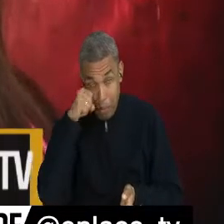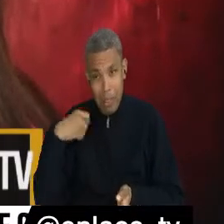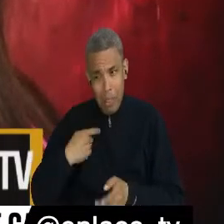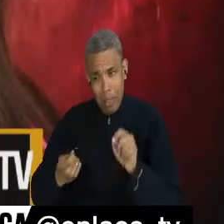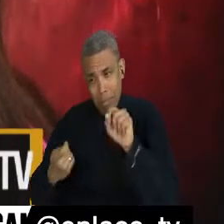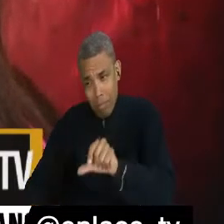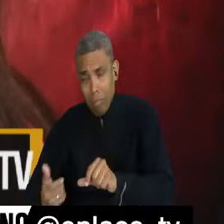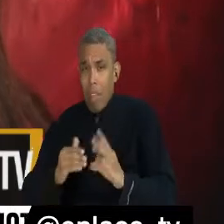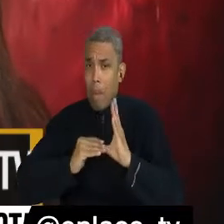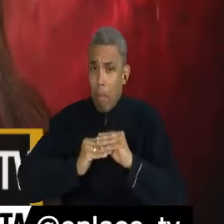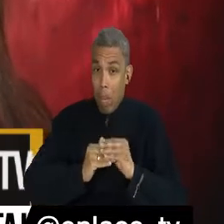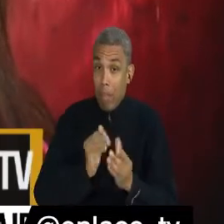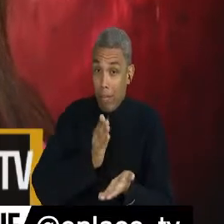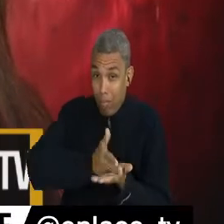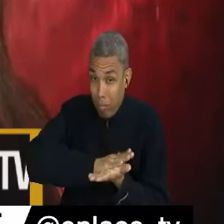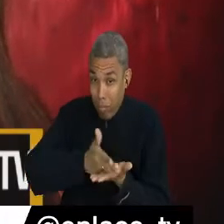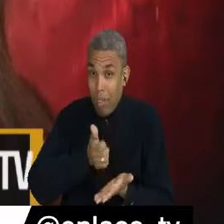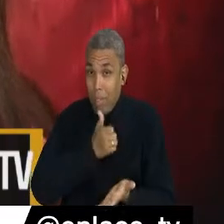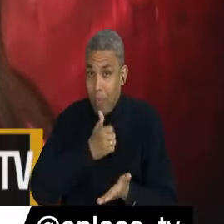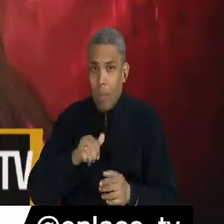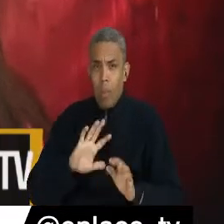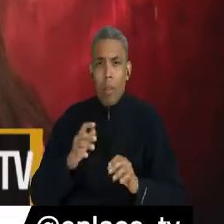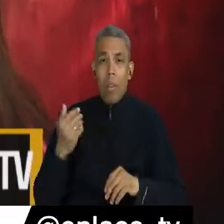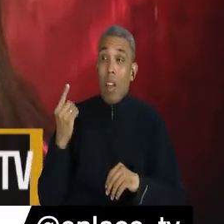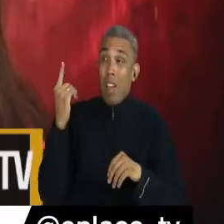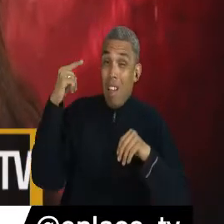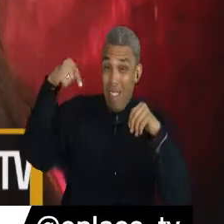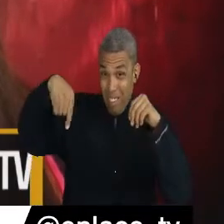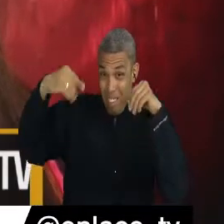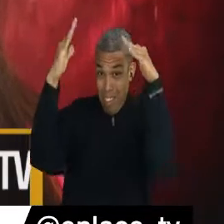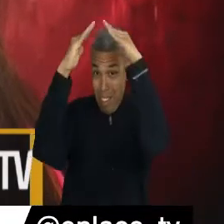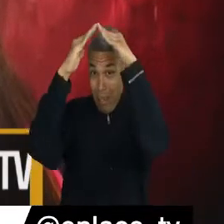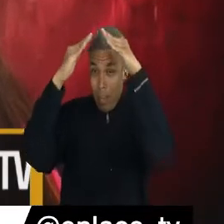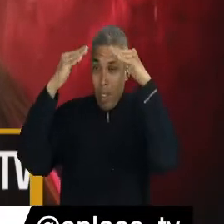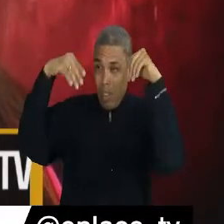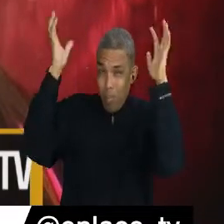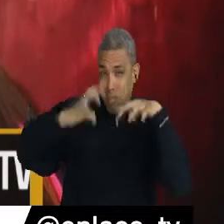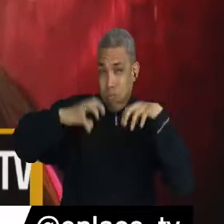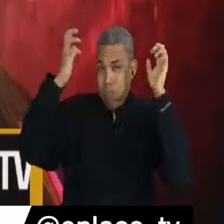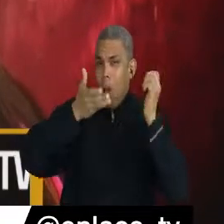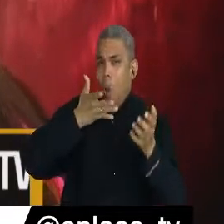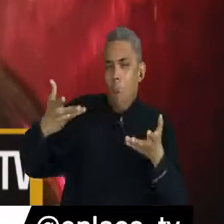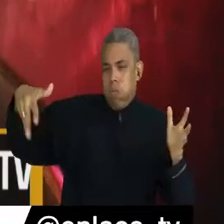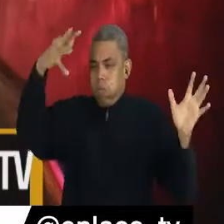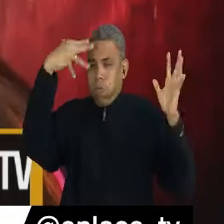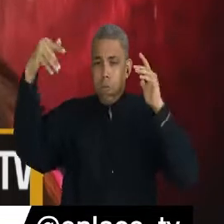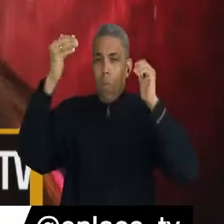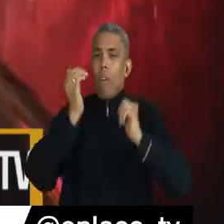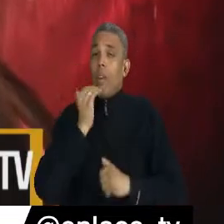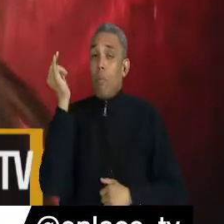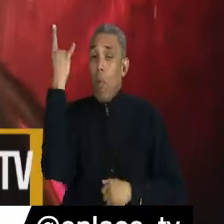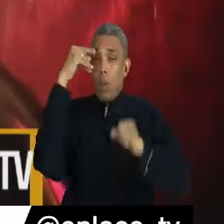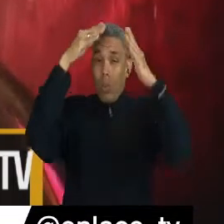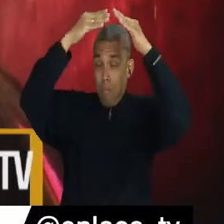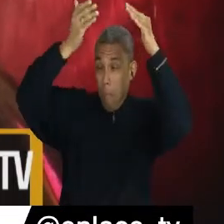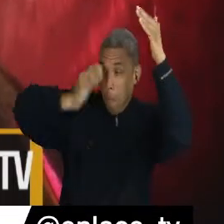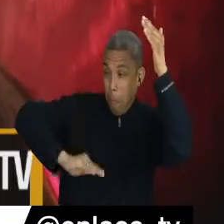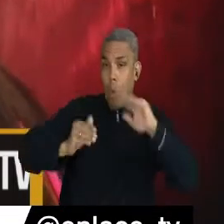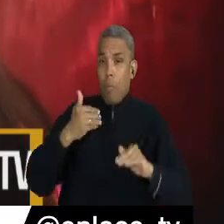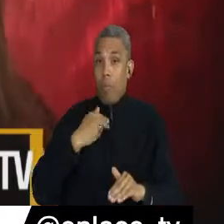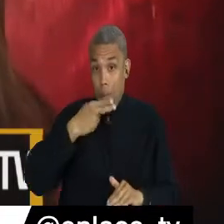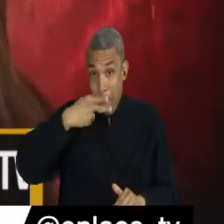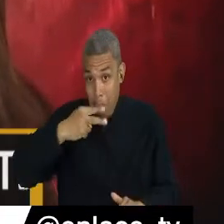cuando llueve, lo único que yo pienso y le pido a Dios es que la casa si se va a caer, pues que no me les haga nada a los niños, porque todo el rancho se me moja, todo,